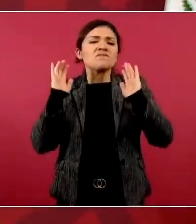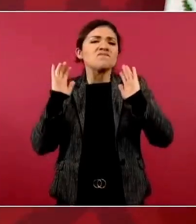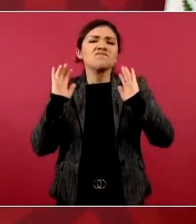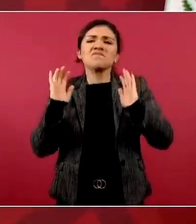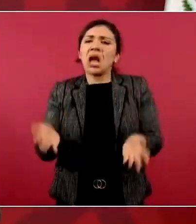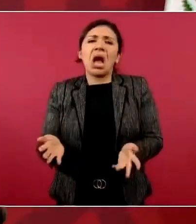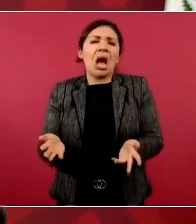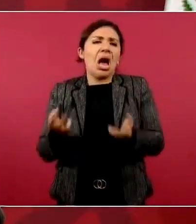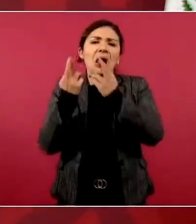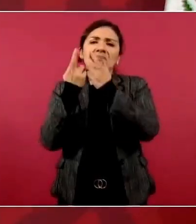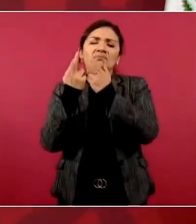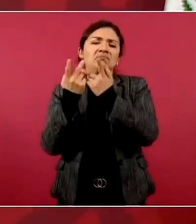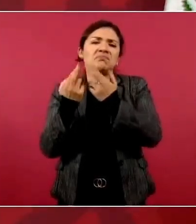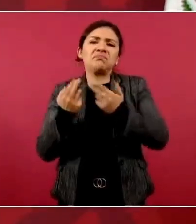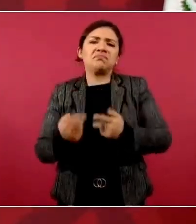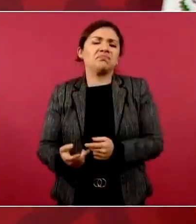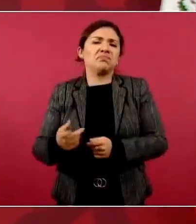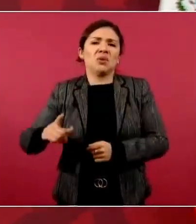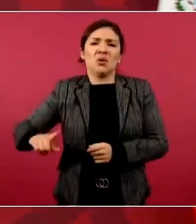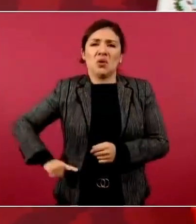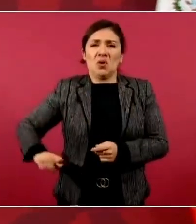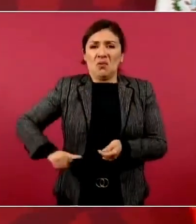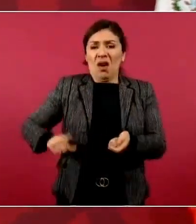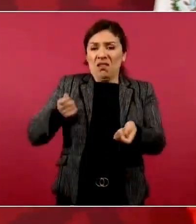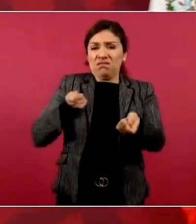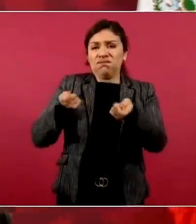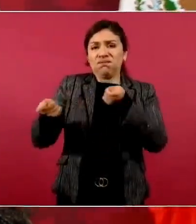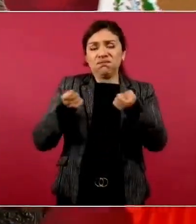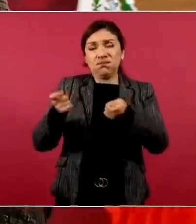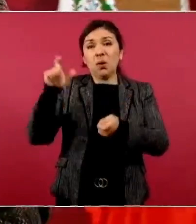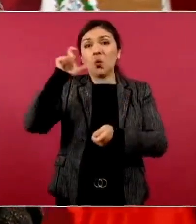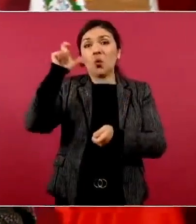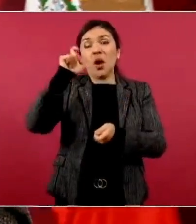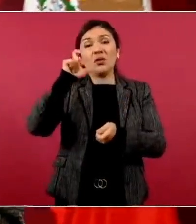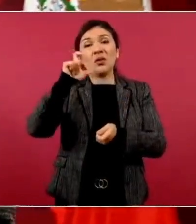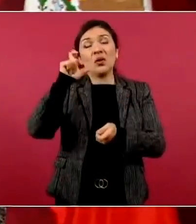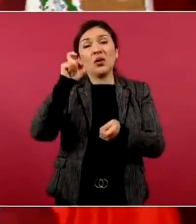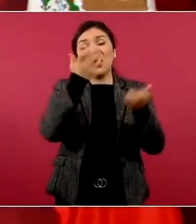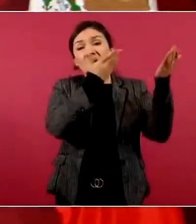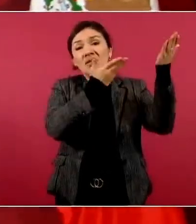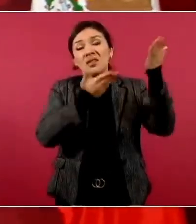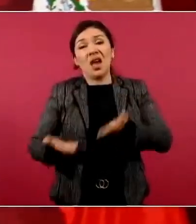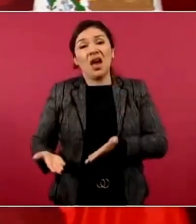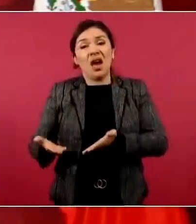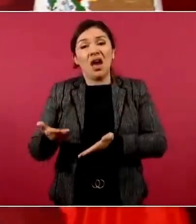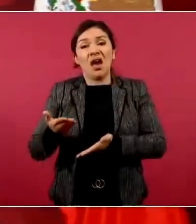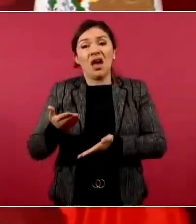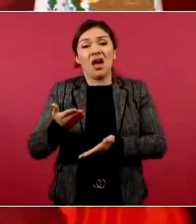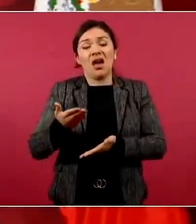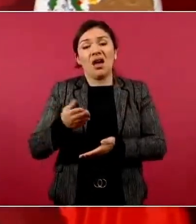fracturado el régimen, ¿no? A la llegada de los